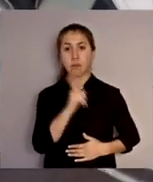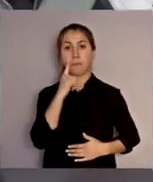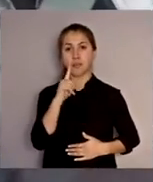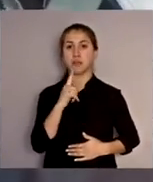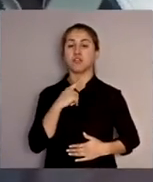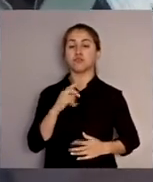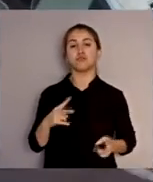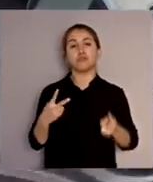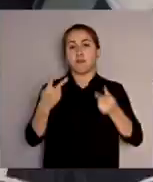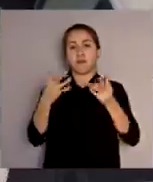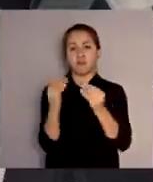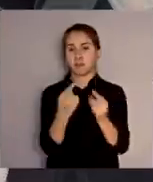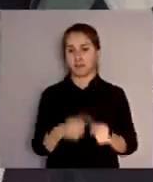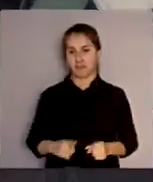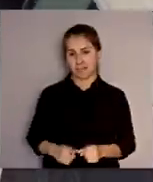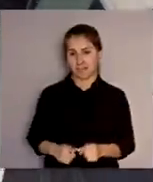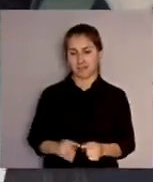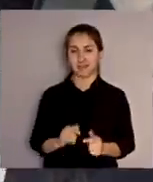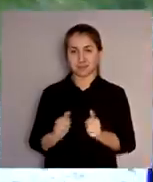he sobrevivido toda.